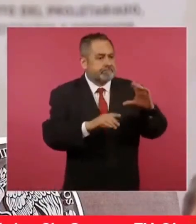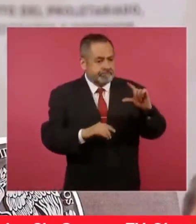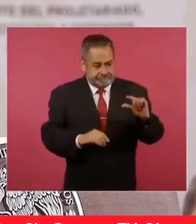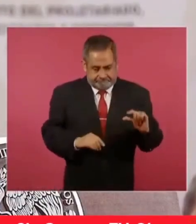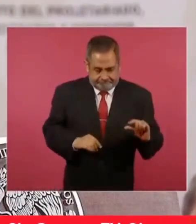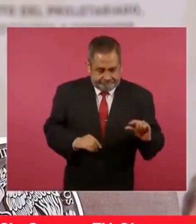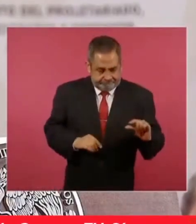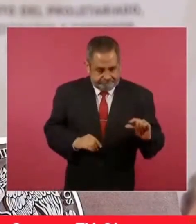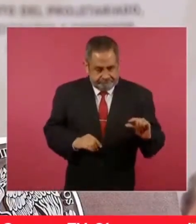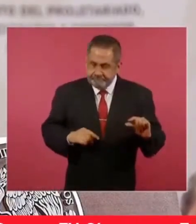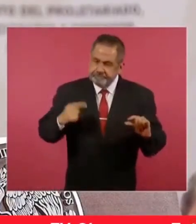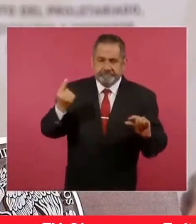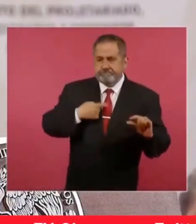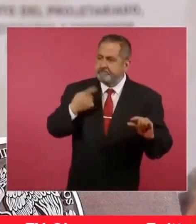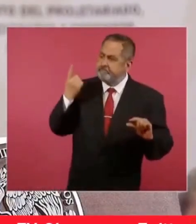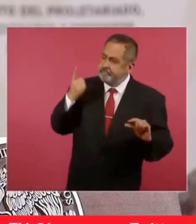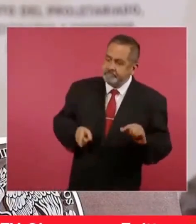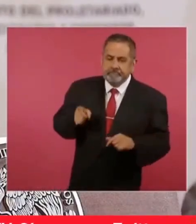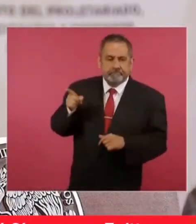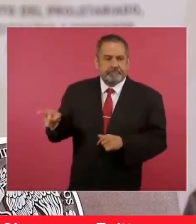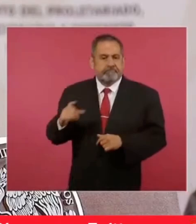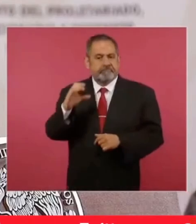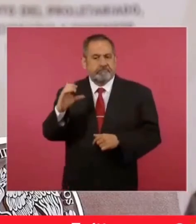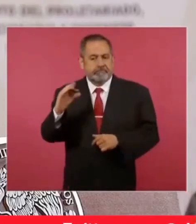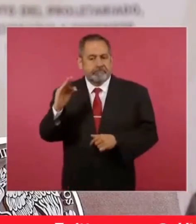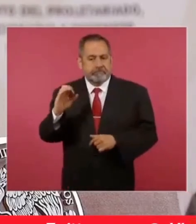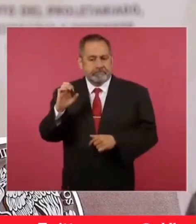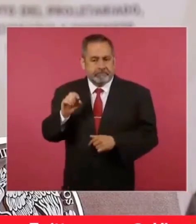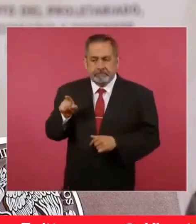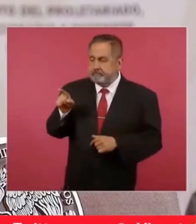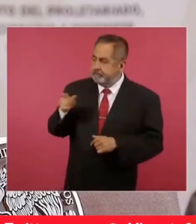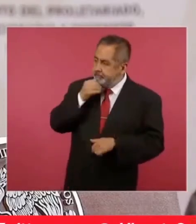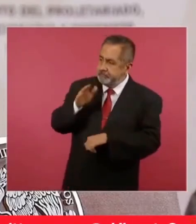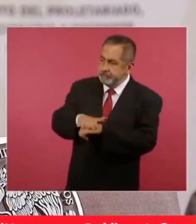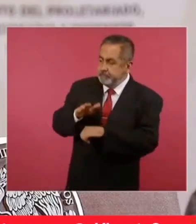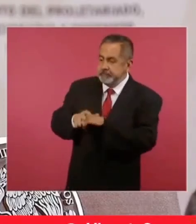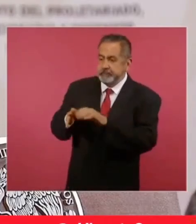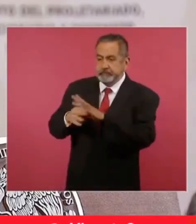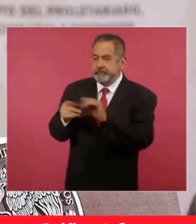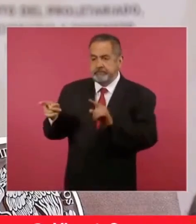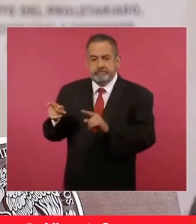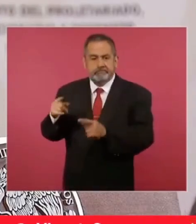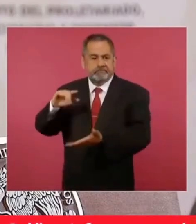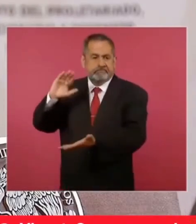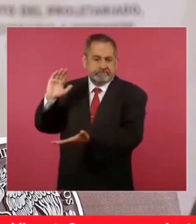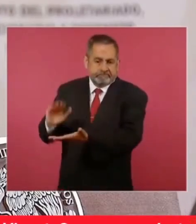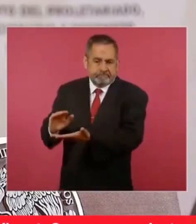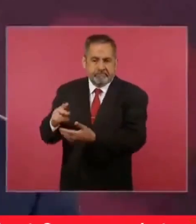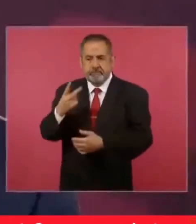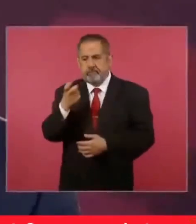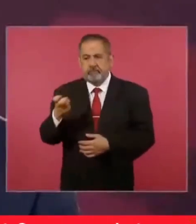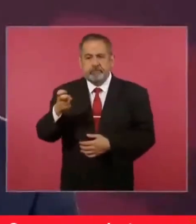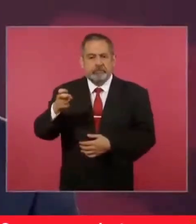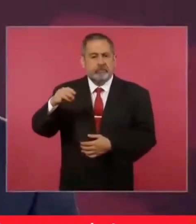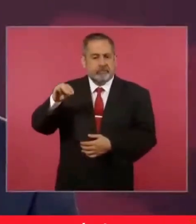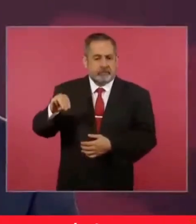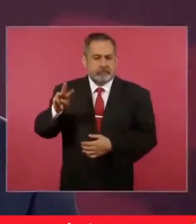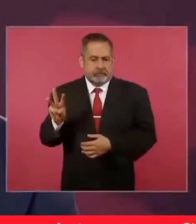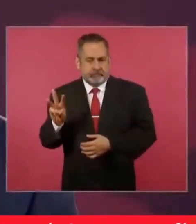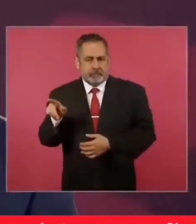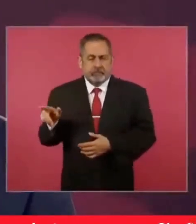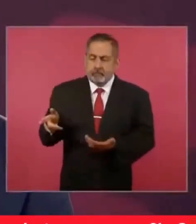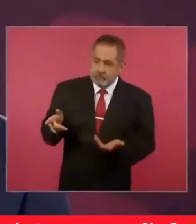que ordenar a la Comisión Federal de Electricidad una afectación de 200 megawatts, es decir, una